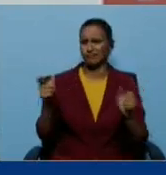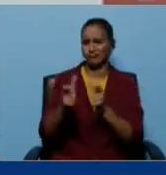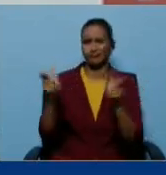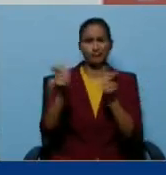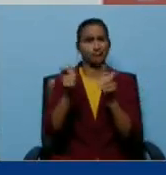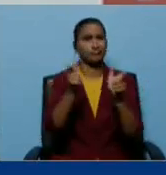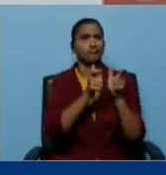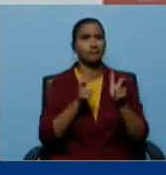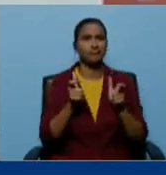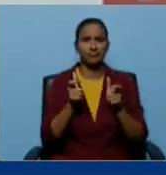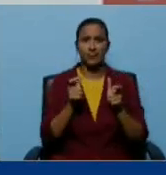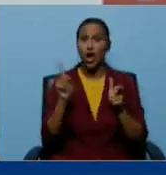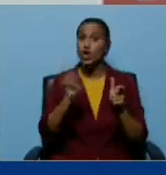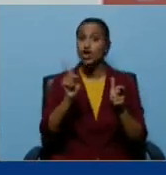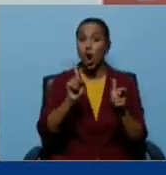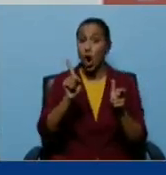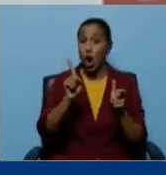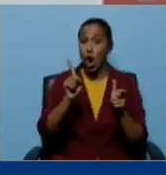No con inmundo.